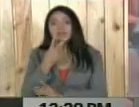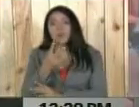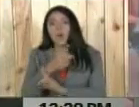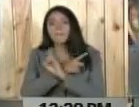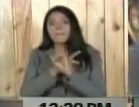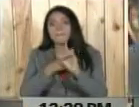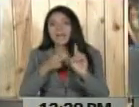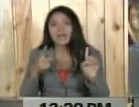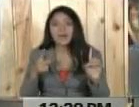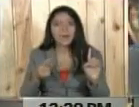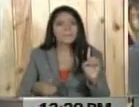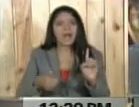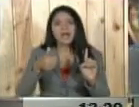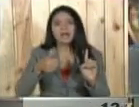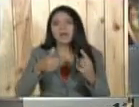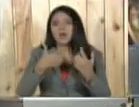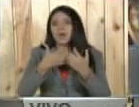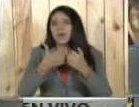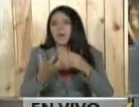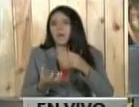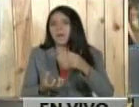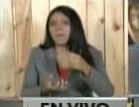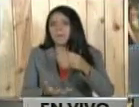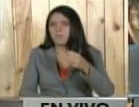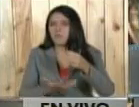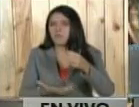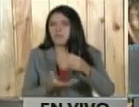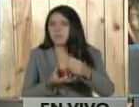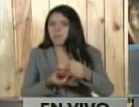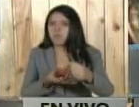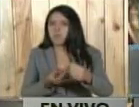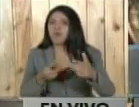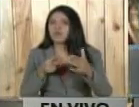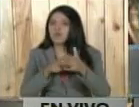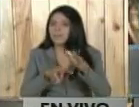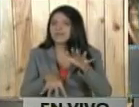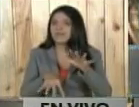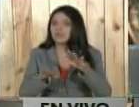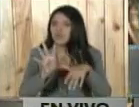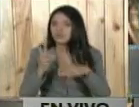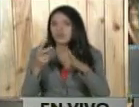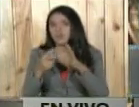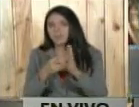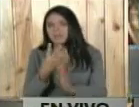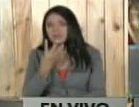puntos muy elevados como la guarimba del 2004, la guarimba del 2014.